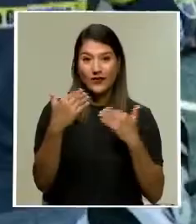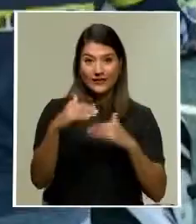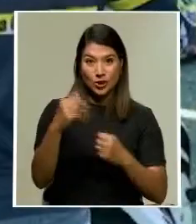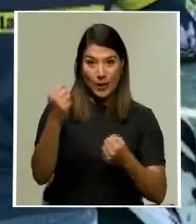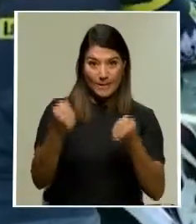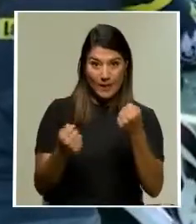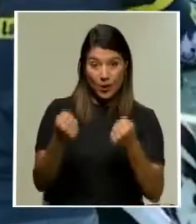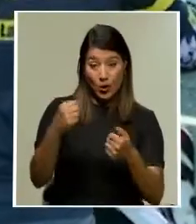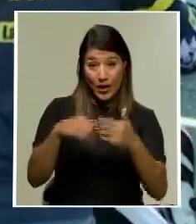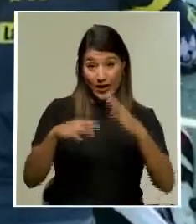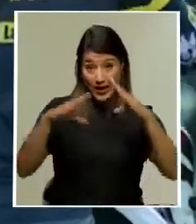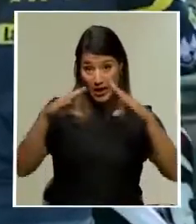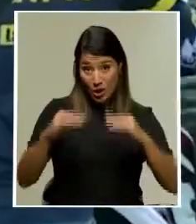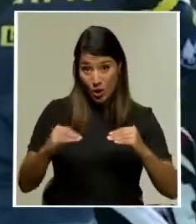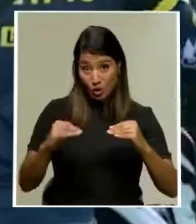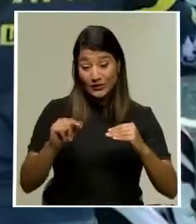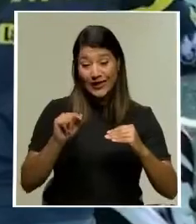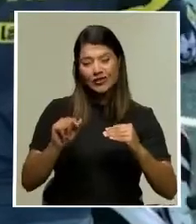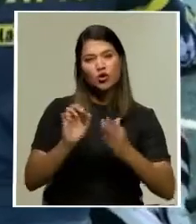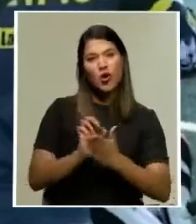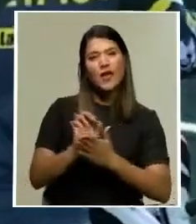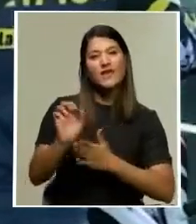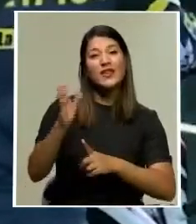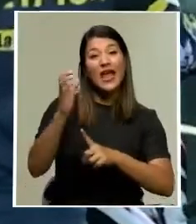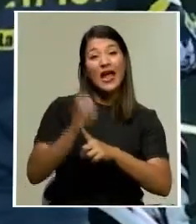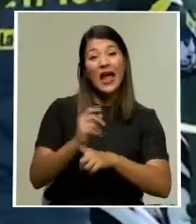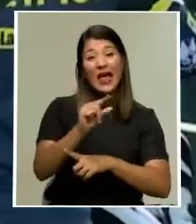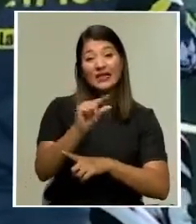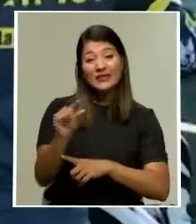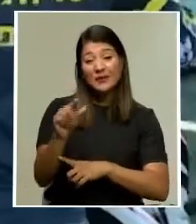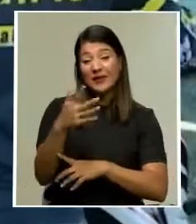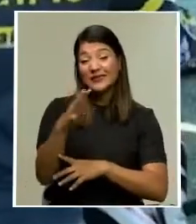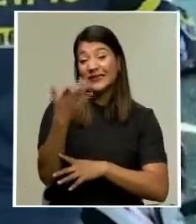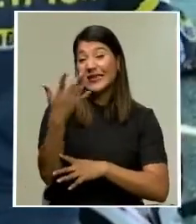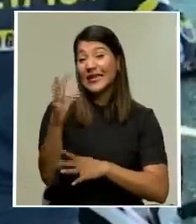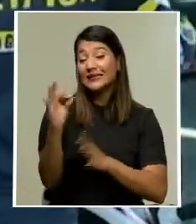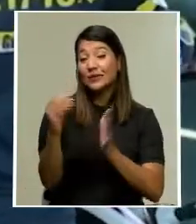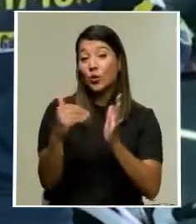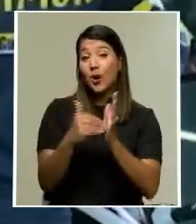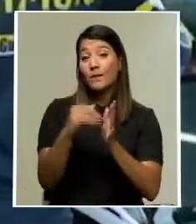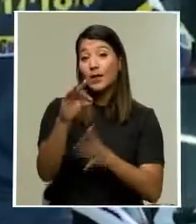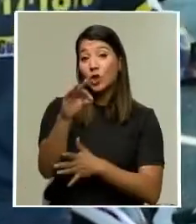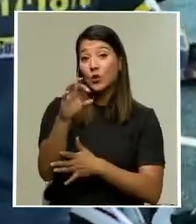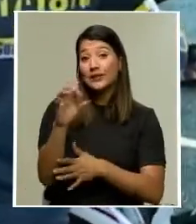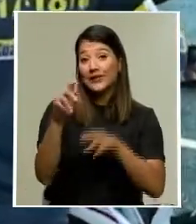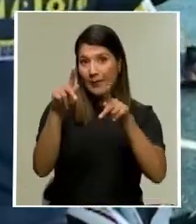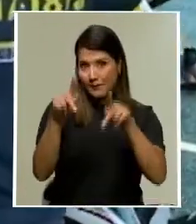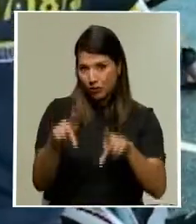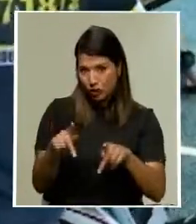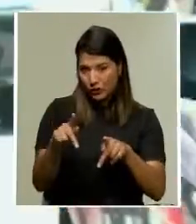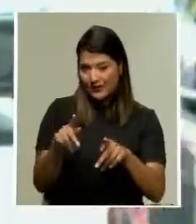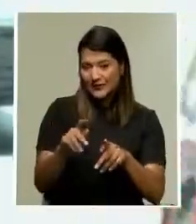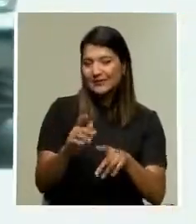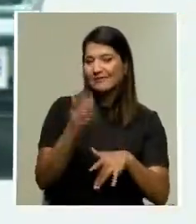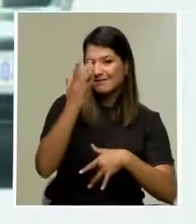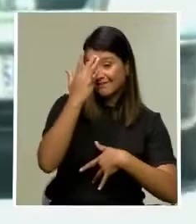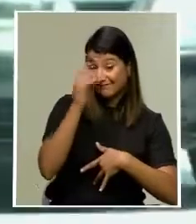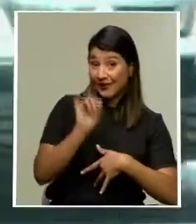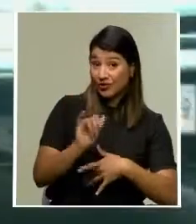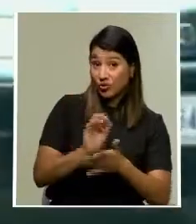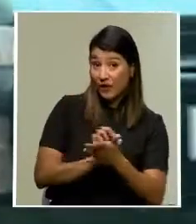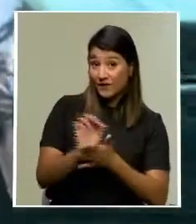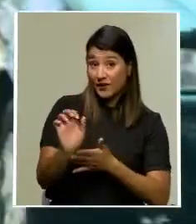sanitaria nocturna previene que cada semana alrededor de 19.900 personas se contagien del SARS-CoV-2, según el